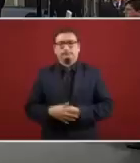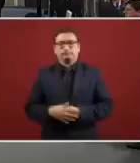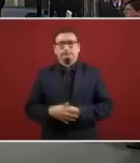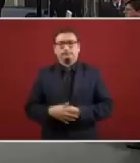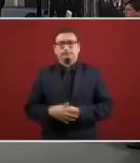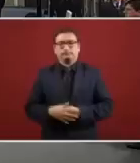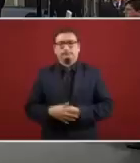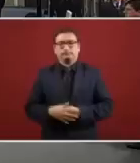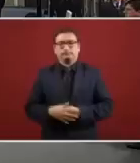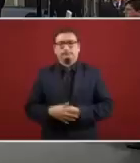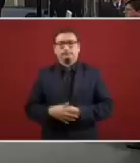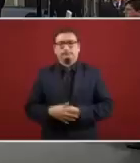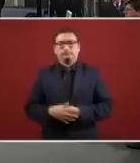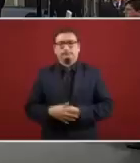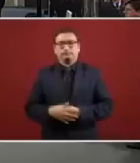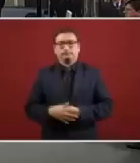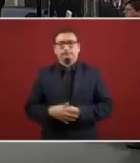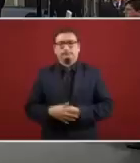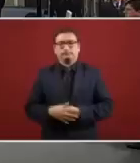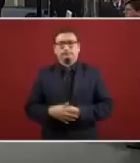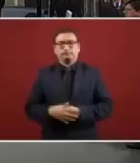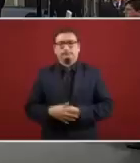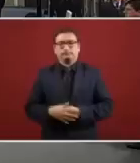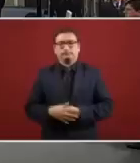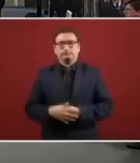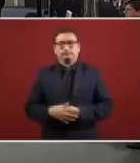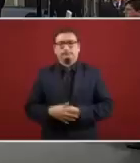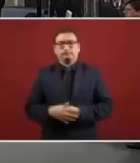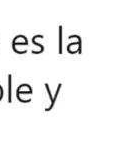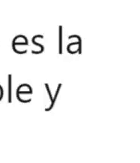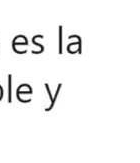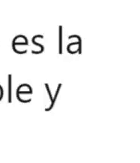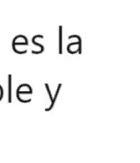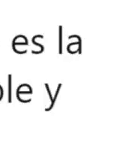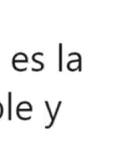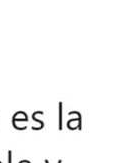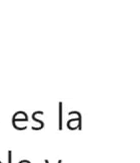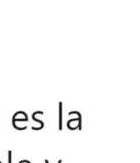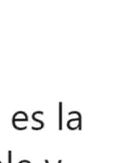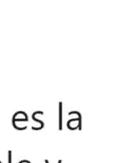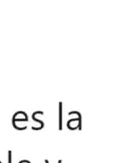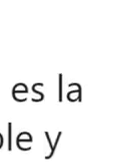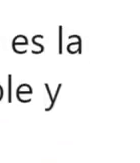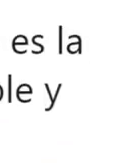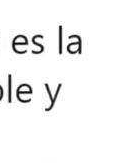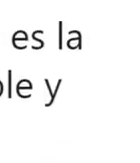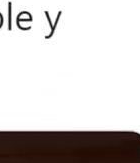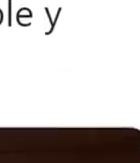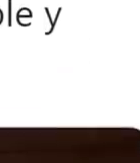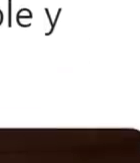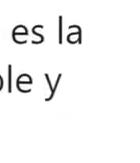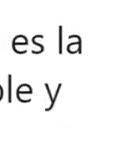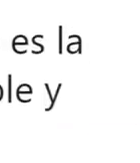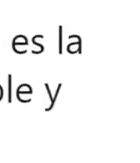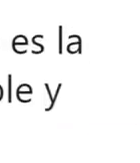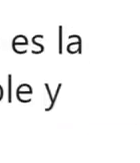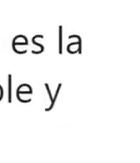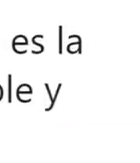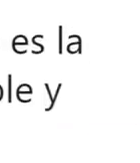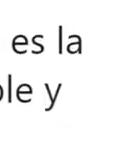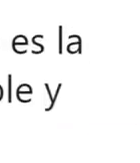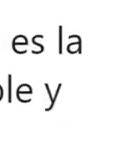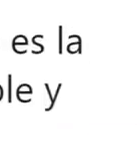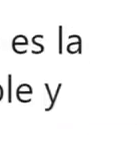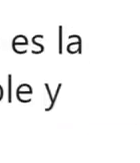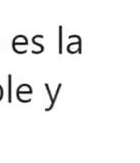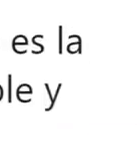pudo haber dado. Bueno, el día de hoy el secretario comparece en la Cámara de Diputados y